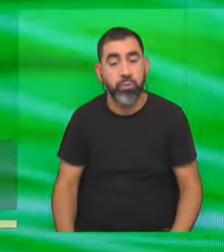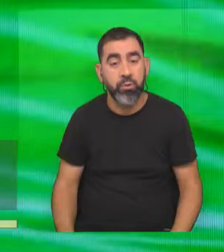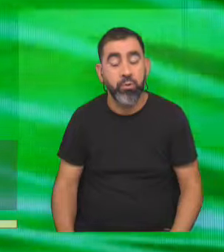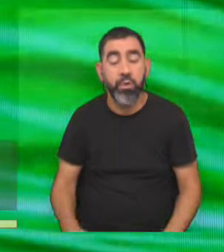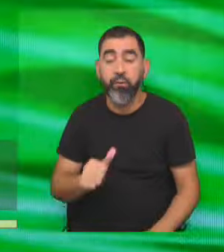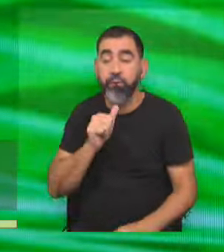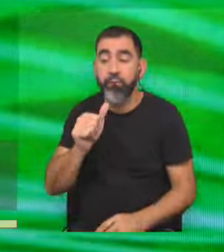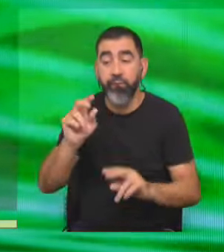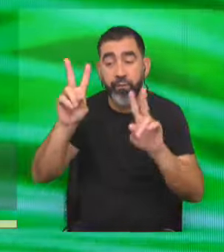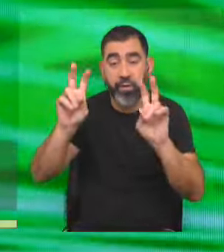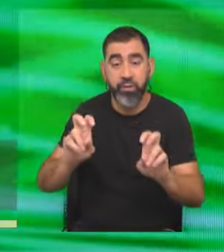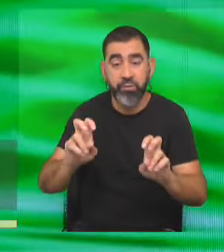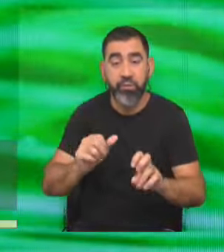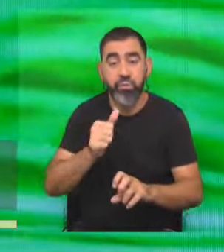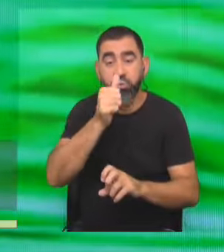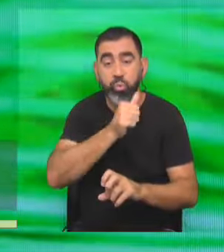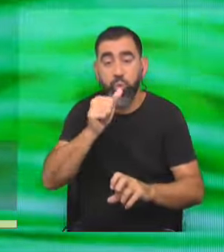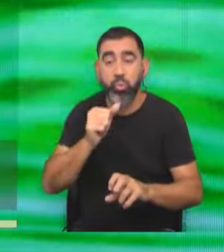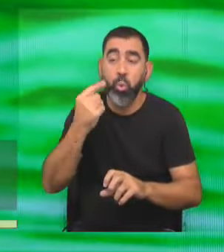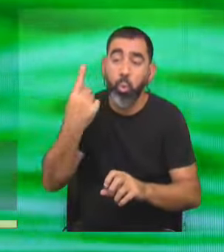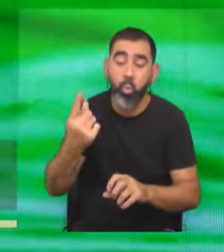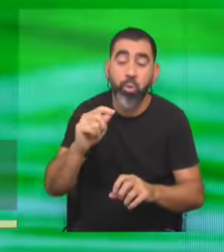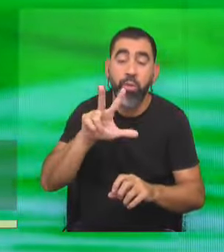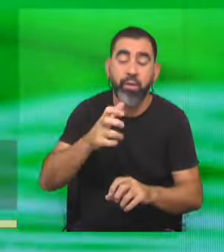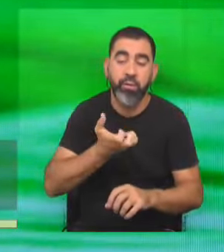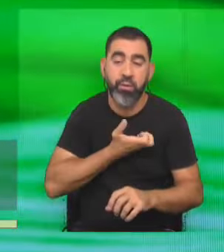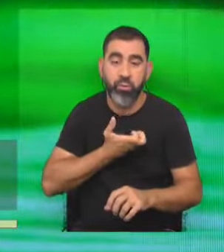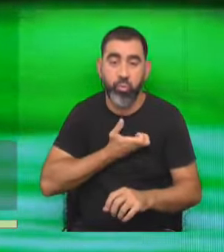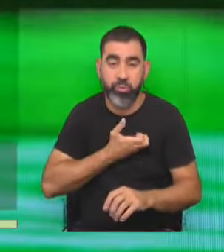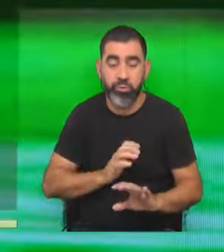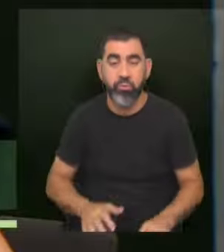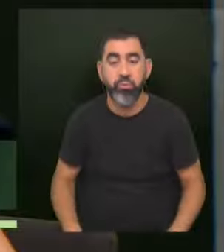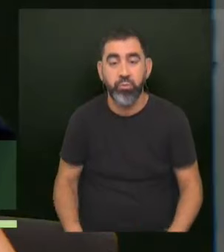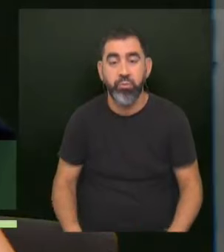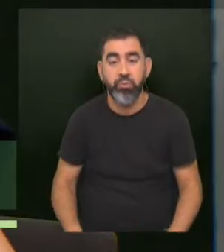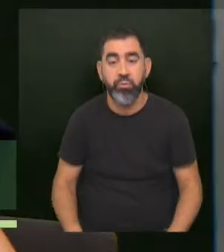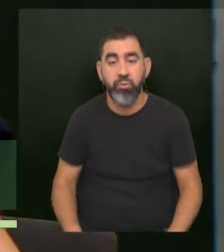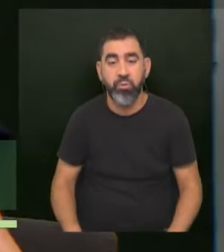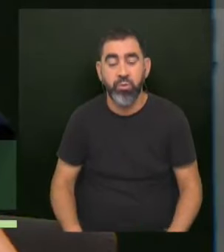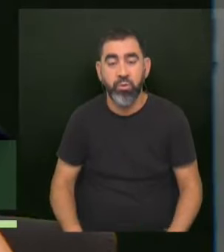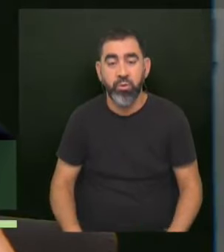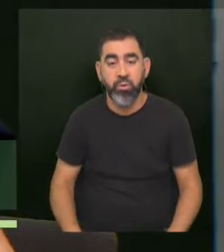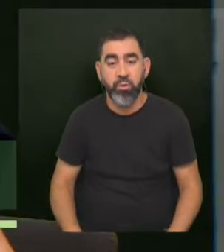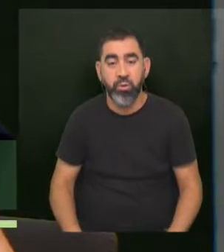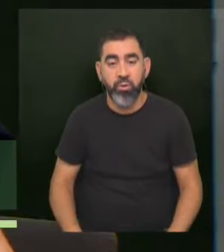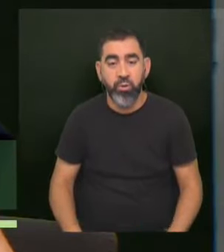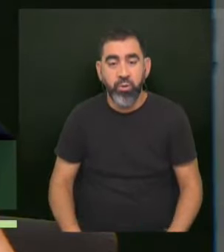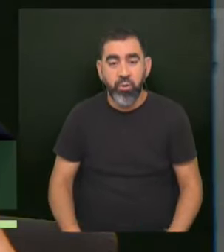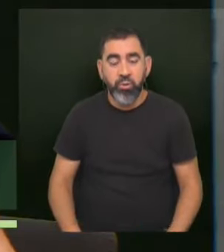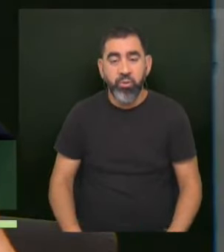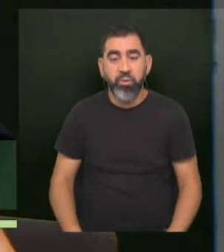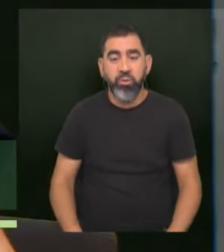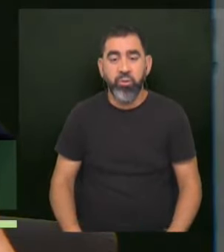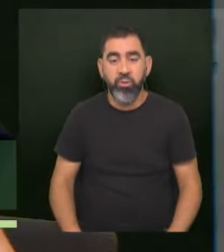ajuste de cuenta se resuelve solamente uno de cada tres omis Luis Eduardo tenemos que ir cerrando pero la última pregunta que te